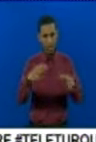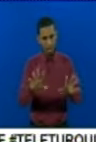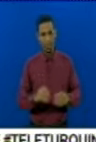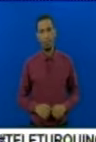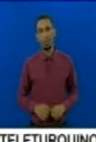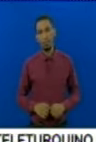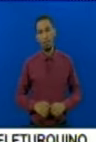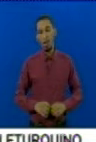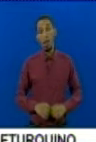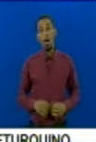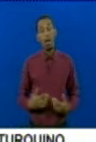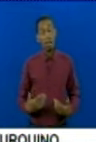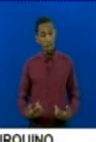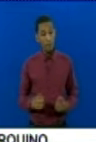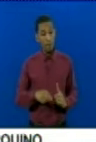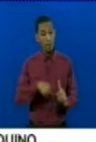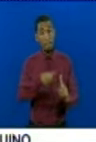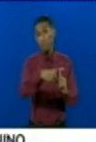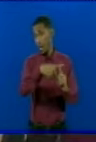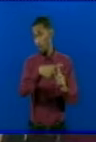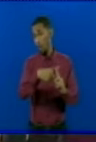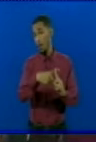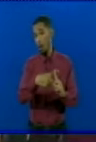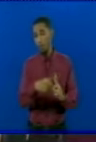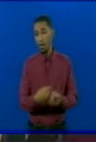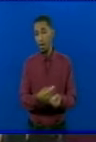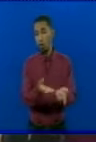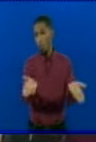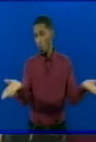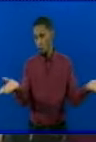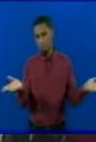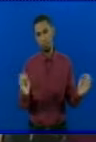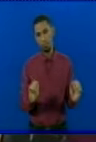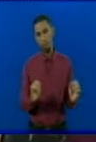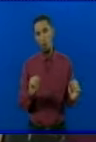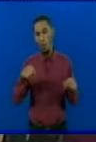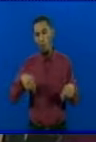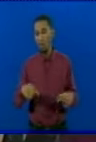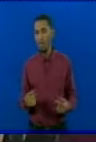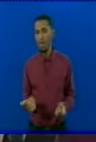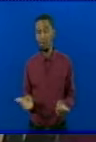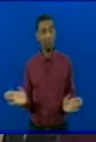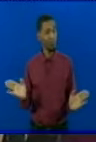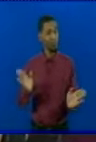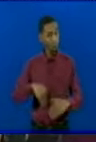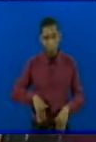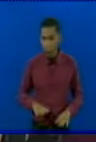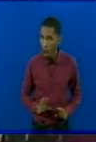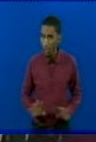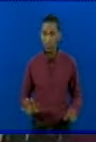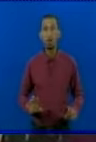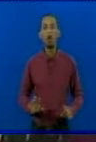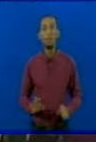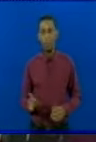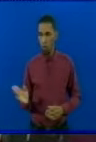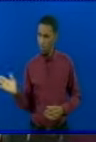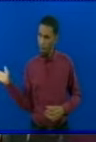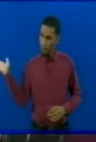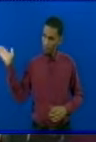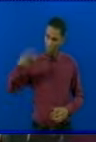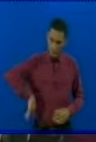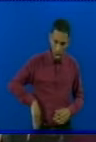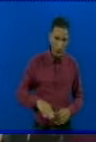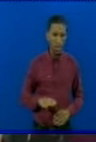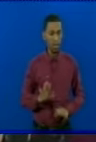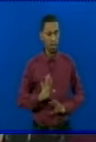adicional, que es gratuito para todos los consumidores, hoy no lo tenemos, pero en los próximos días la provincia podrá